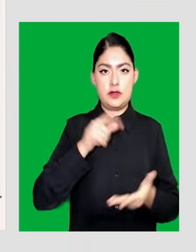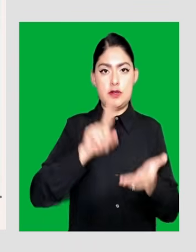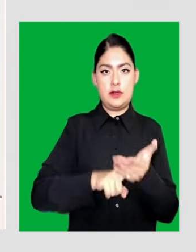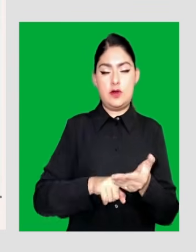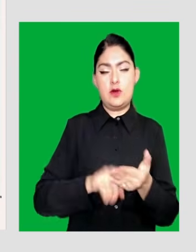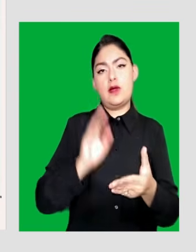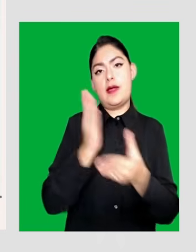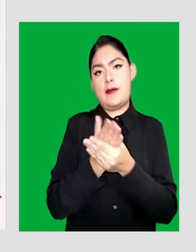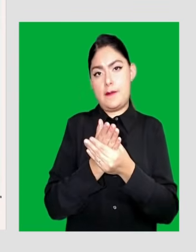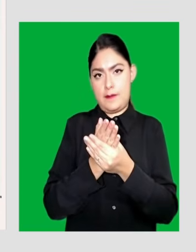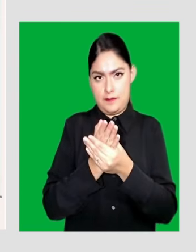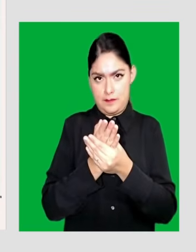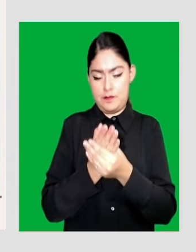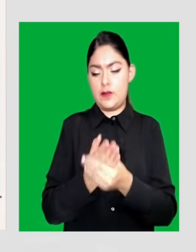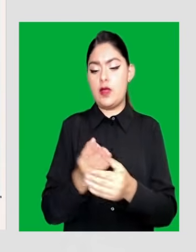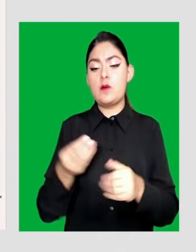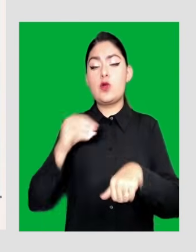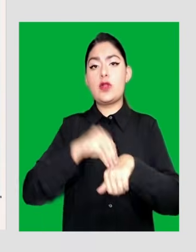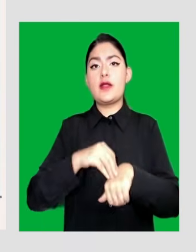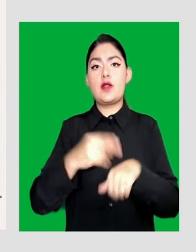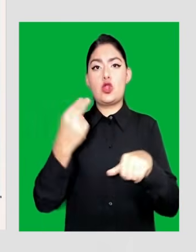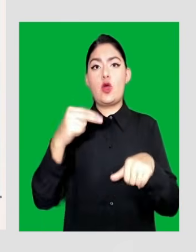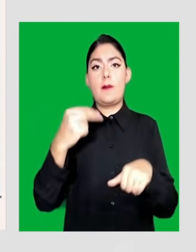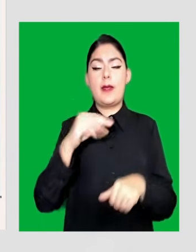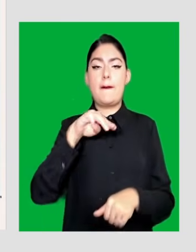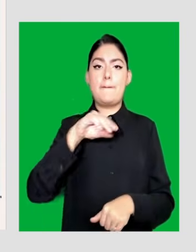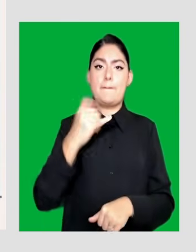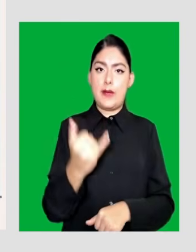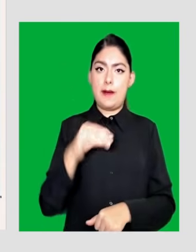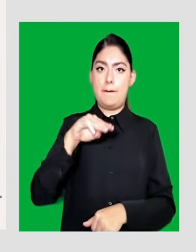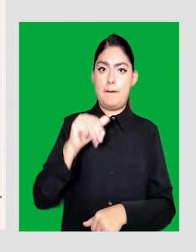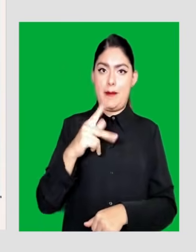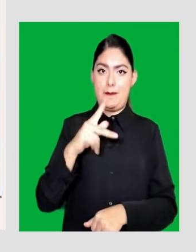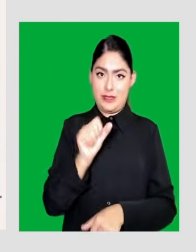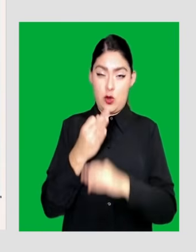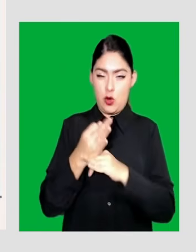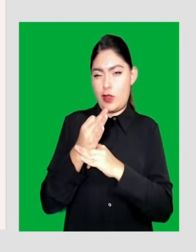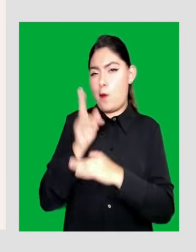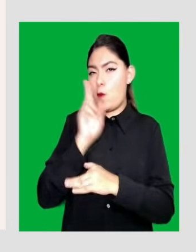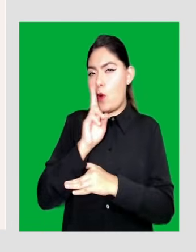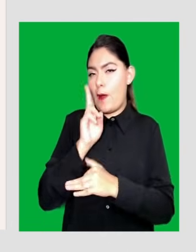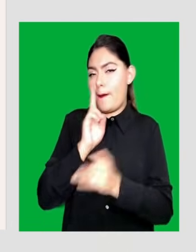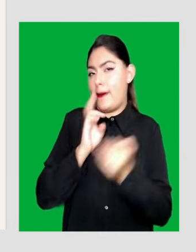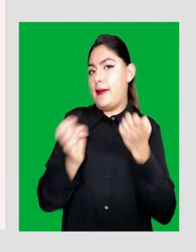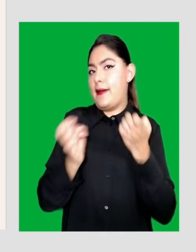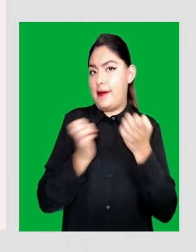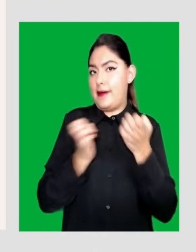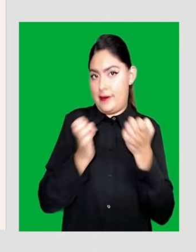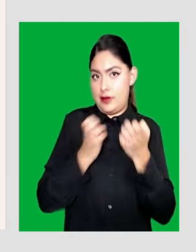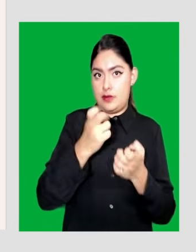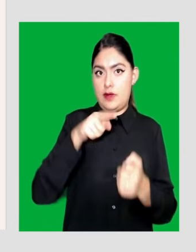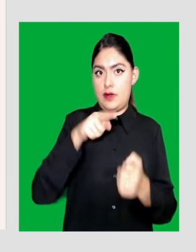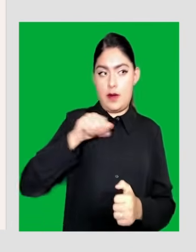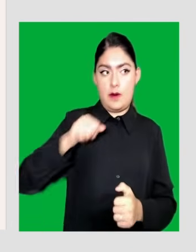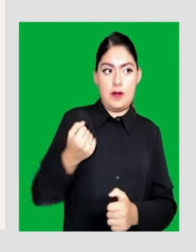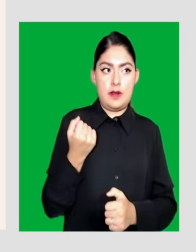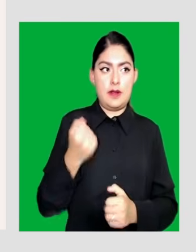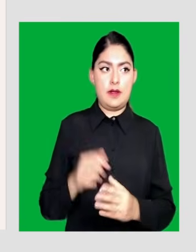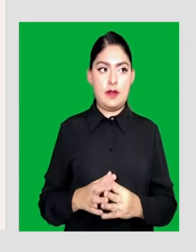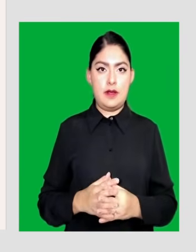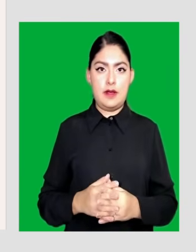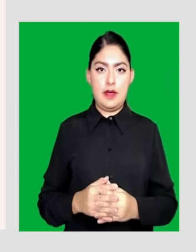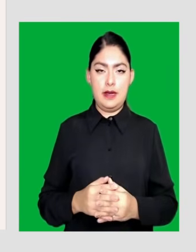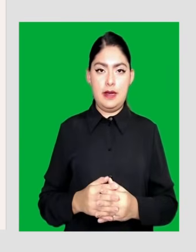Antes de comenzar a trabajar en la plataforma, vamos a crear una carpeta en nuestra computadora que será donde guardaremos archivos del